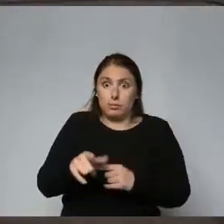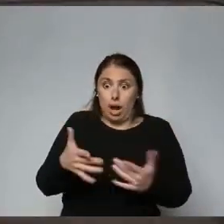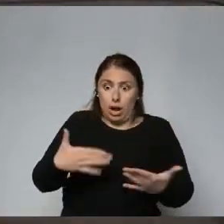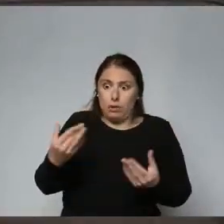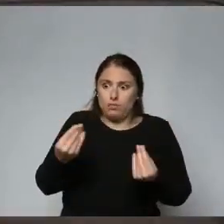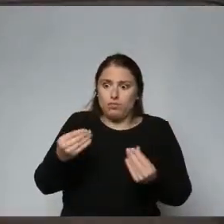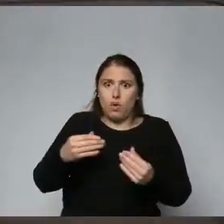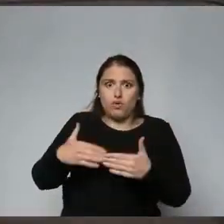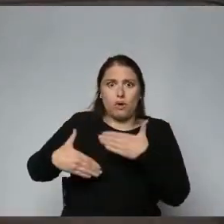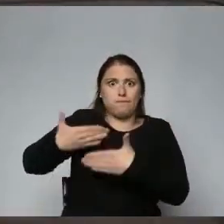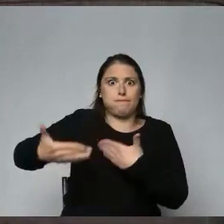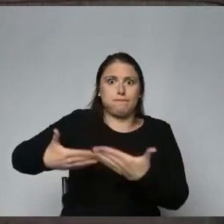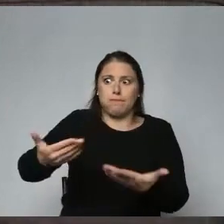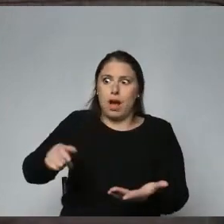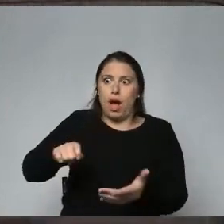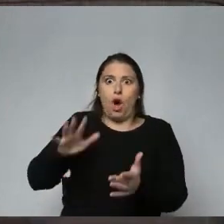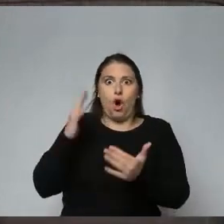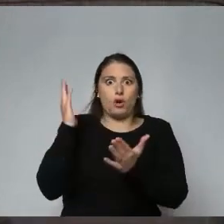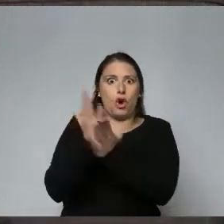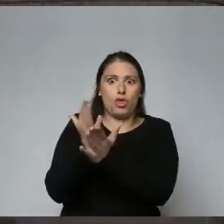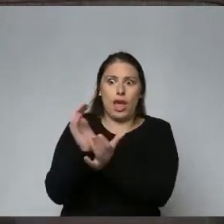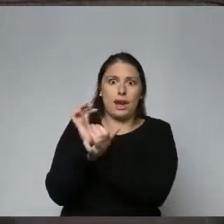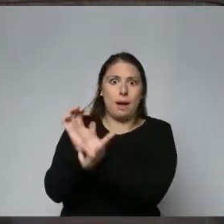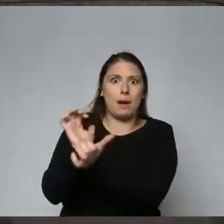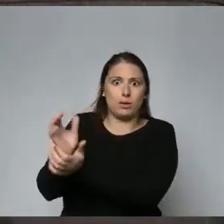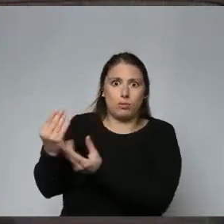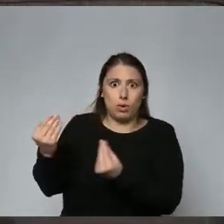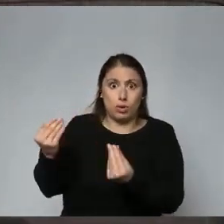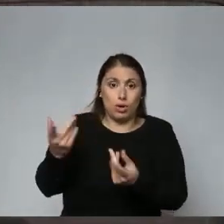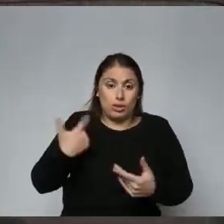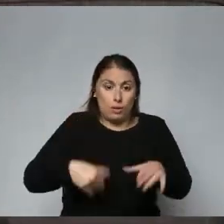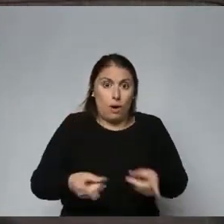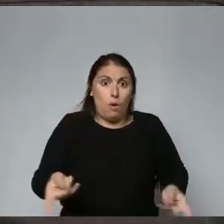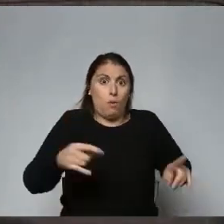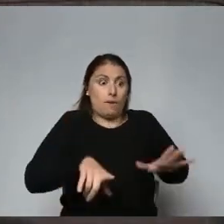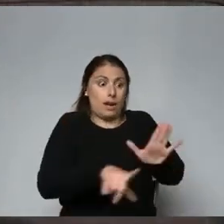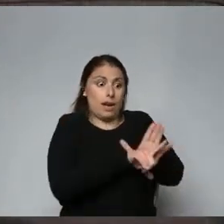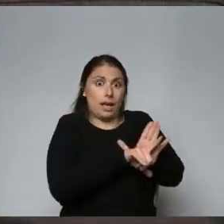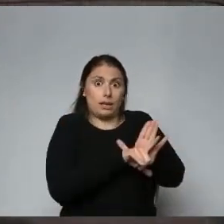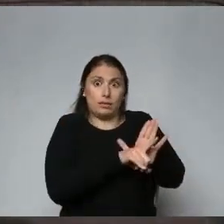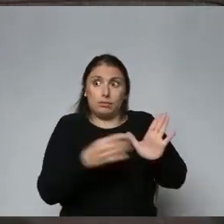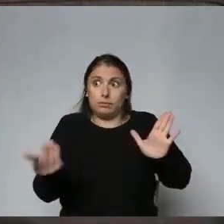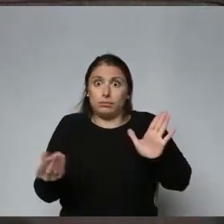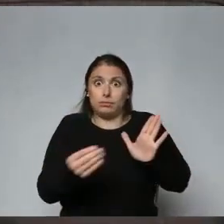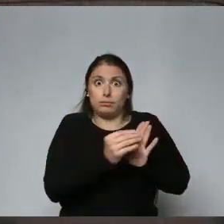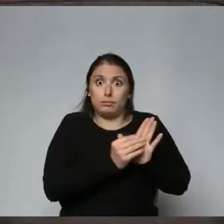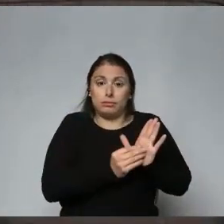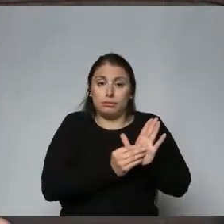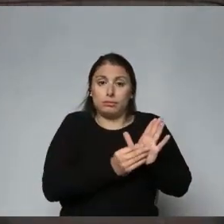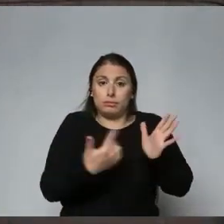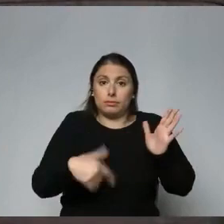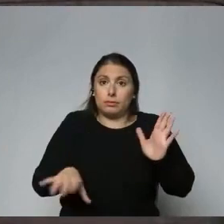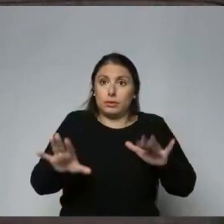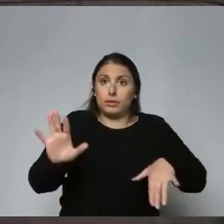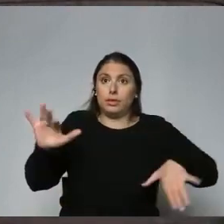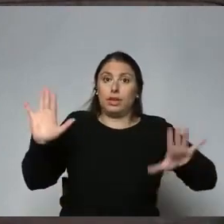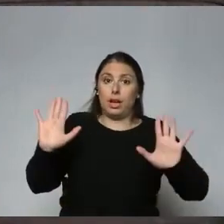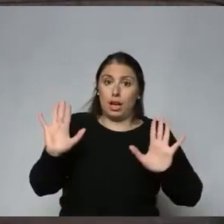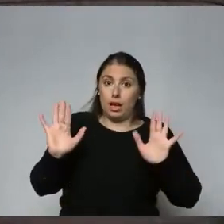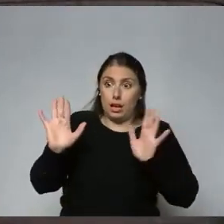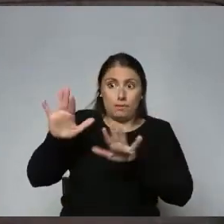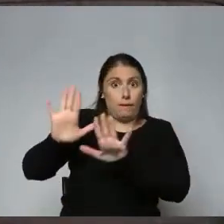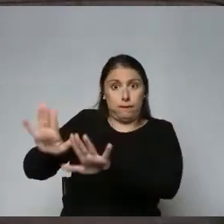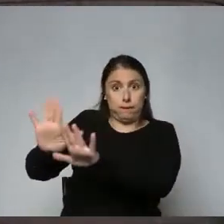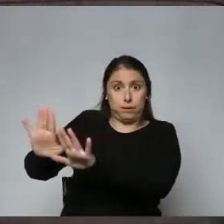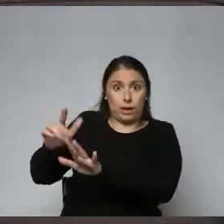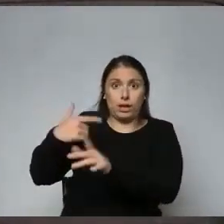procesada y condenada. Si reviven la ley esa, quedan adentro todos los que, a no ser que cambie, ¿no? Así con el